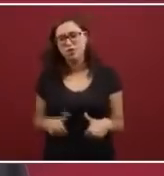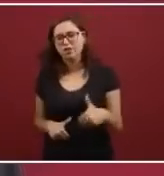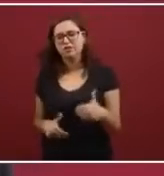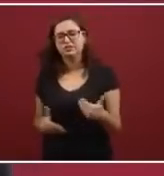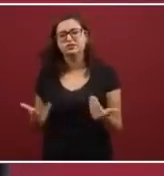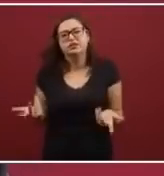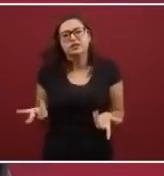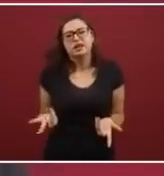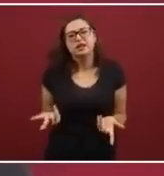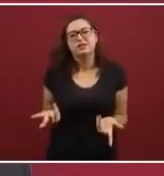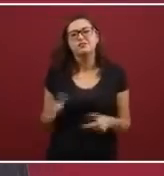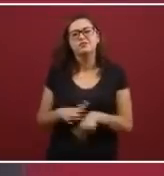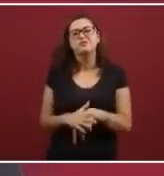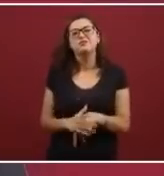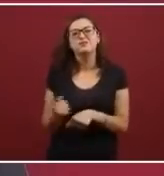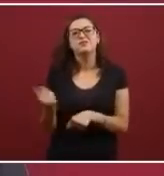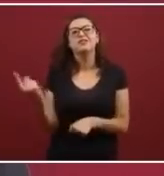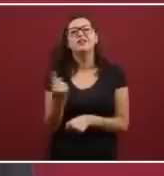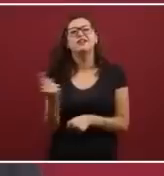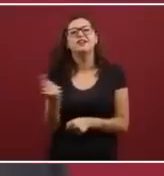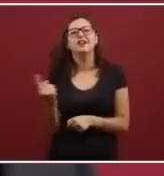porque no pudieron